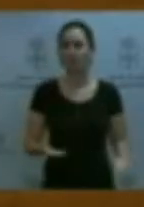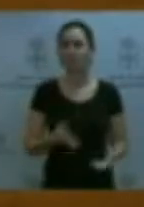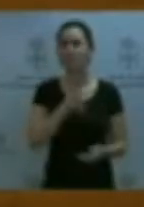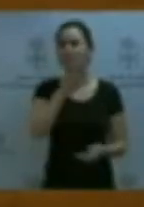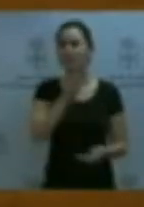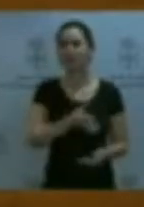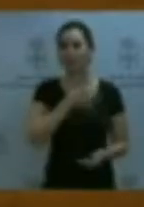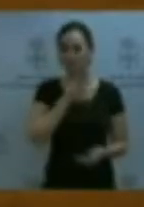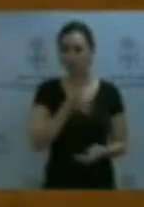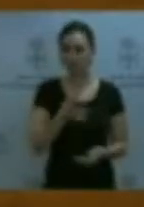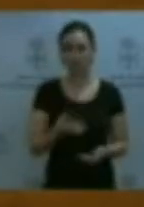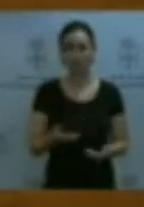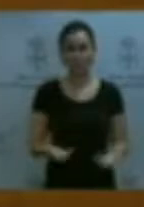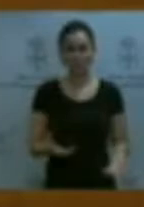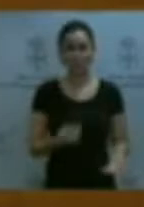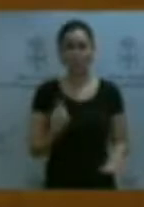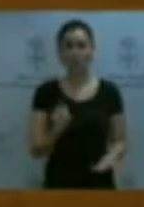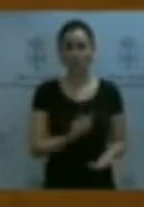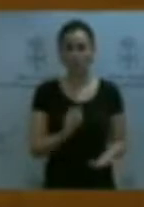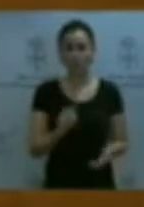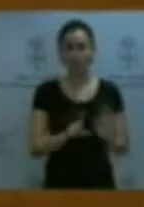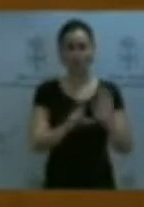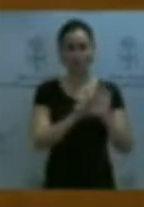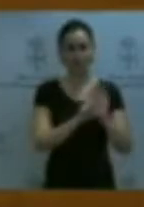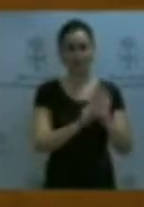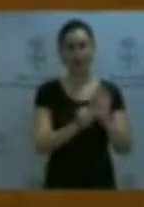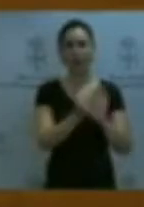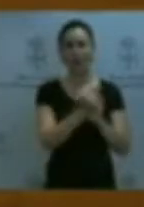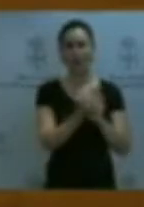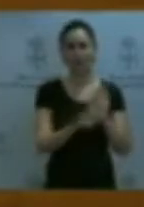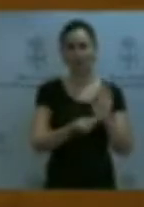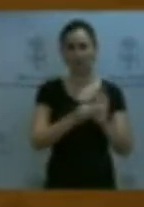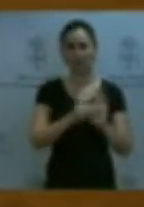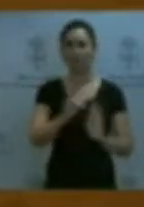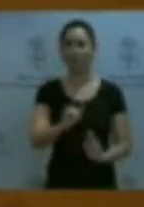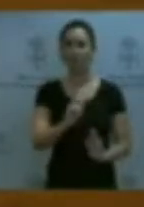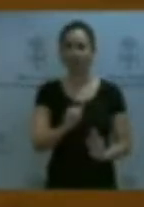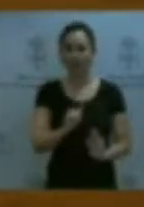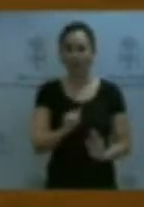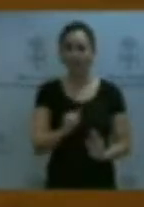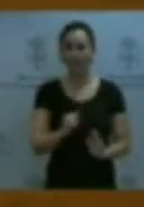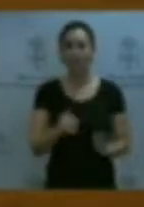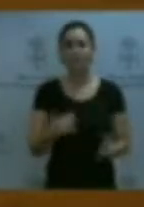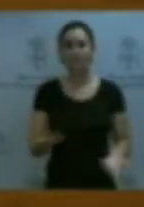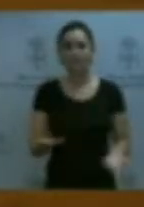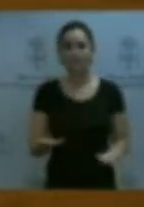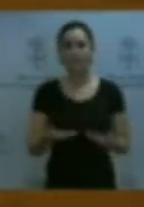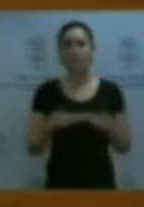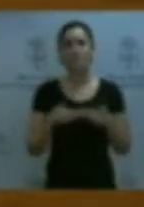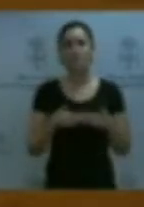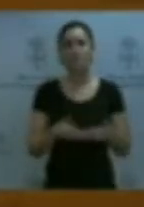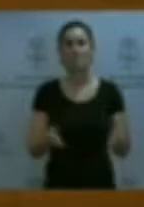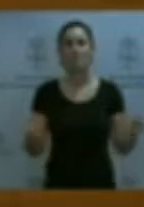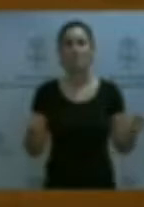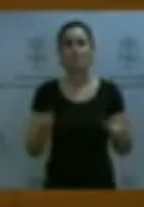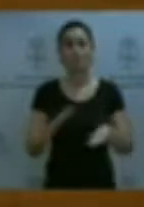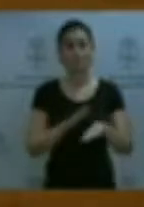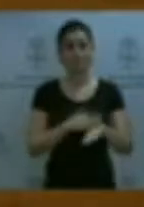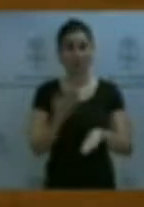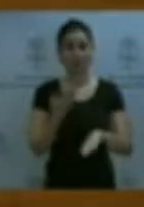ley un artículo donde se dé esa posibilidad abierta de establecer ese teletrabajo fuera de